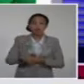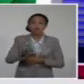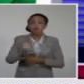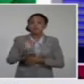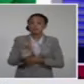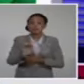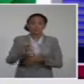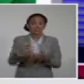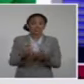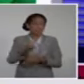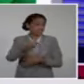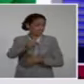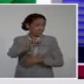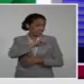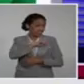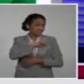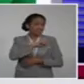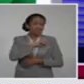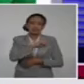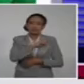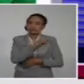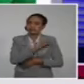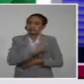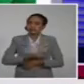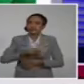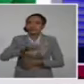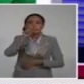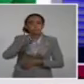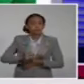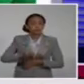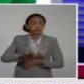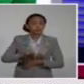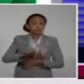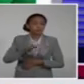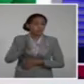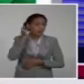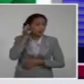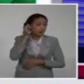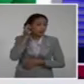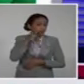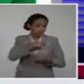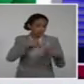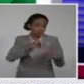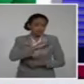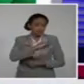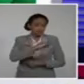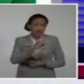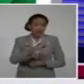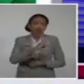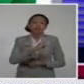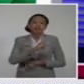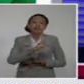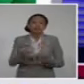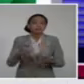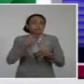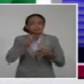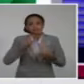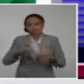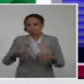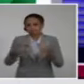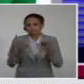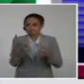ayer, lamentablemente, esta paciente presenta una parada cardíaca en asistolia, de la cual no fue posible